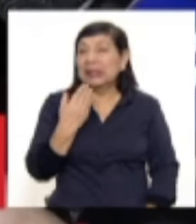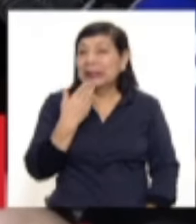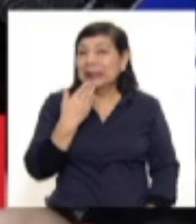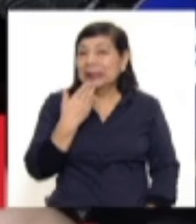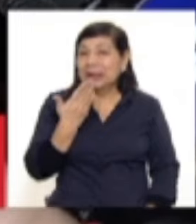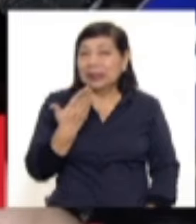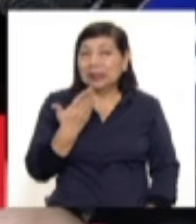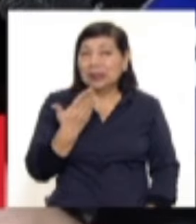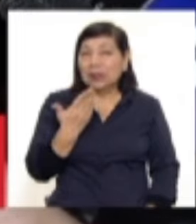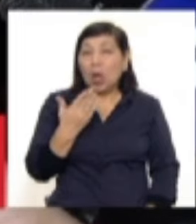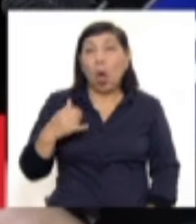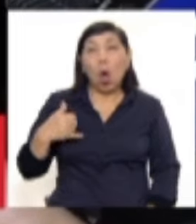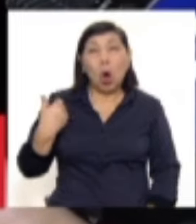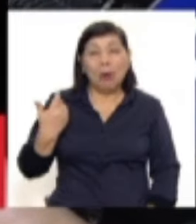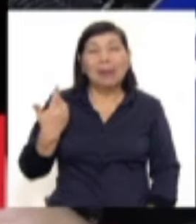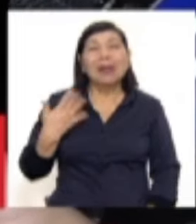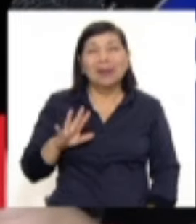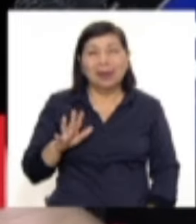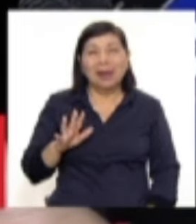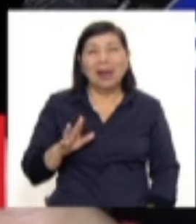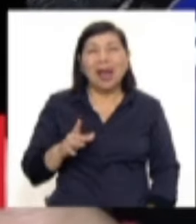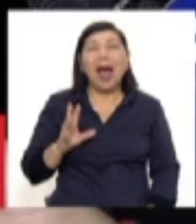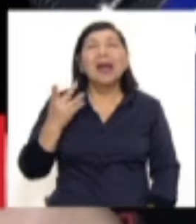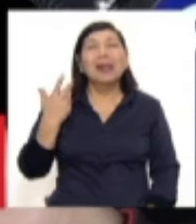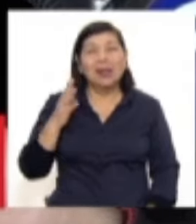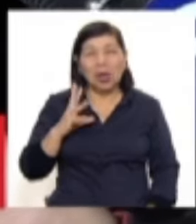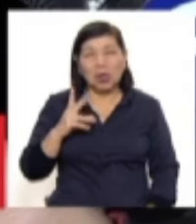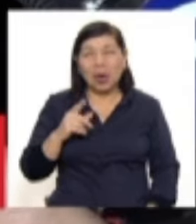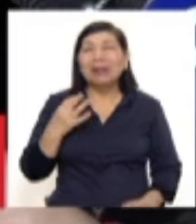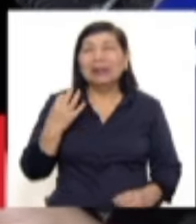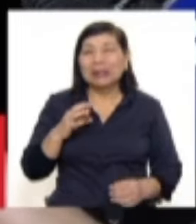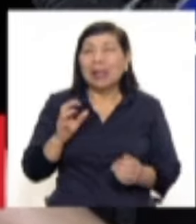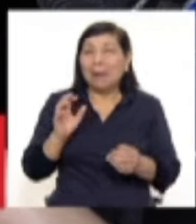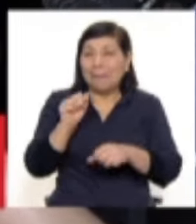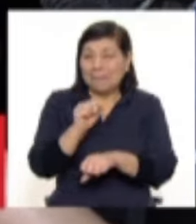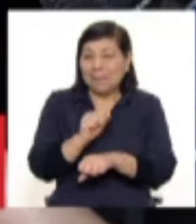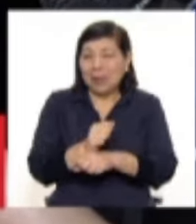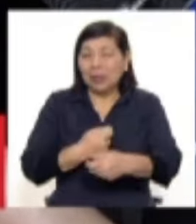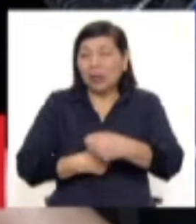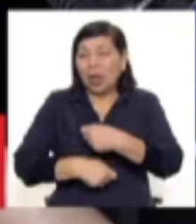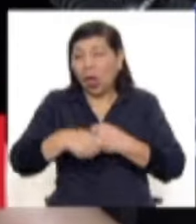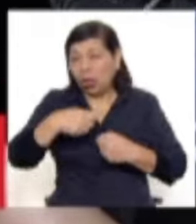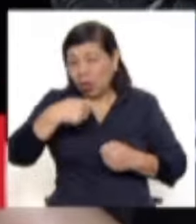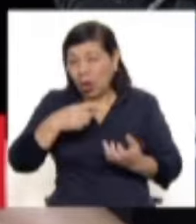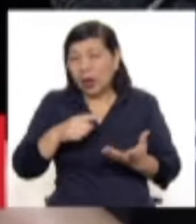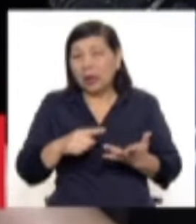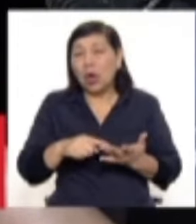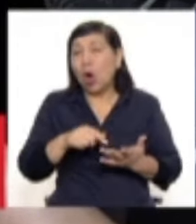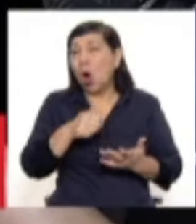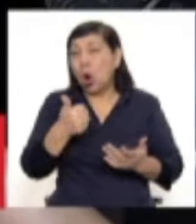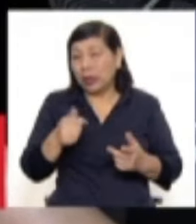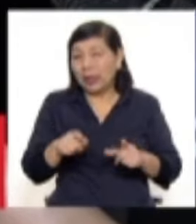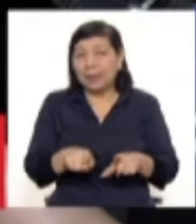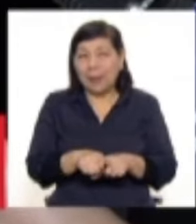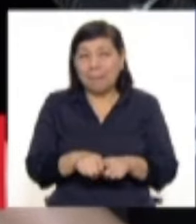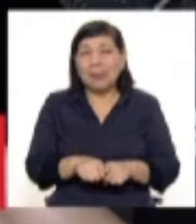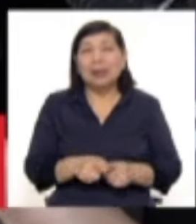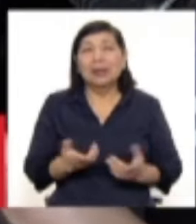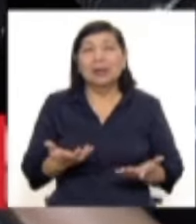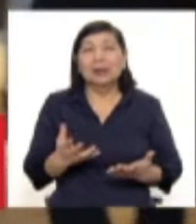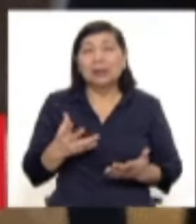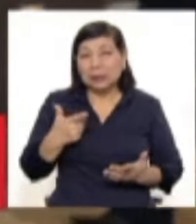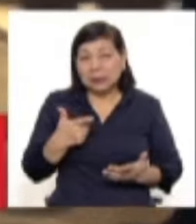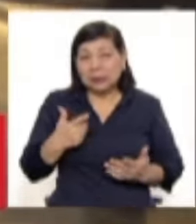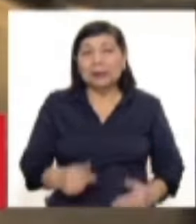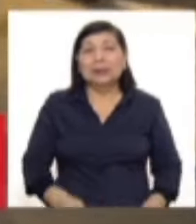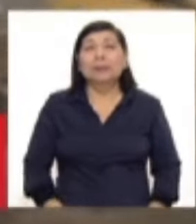sido desde adolescente, ya estaba en Maranguita por robo agravado, luego fue detenido por tráfico de drogas, el otro ha estado intervenido por tenencia de